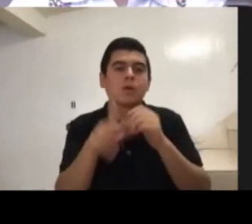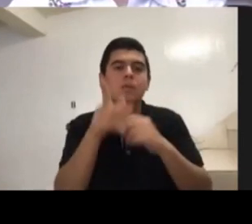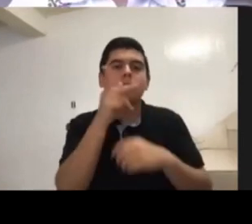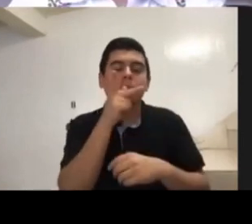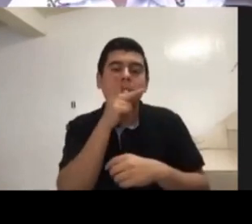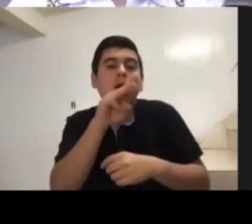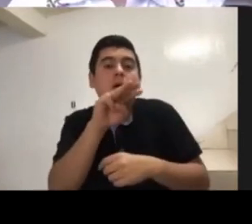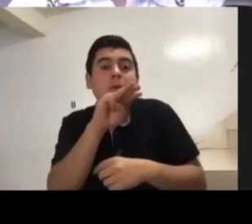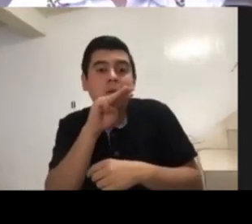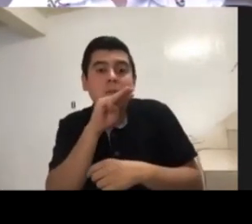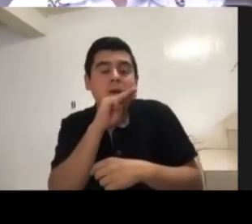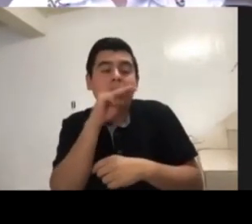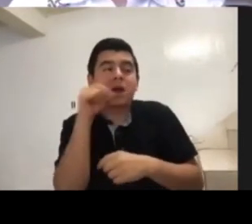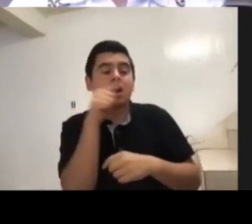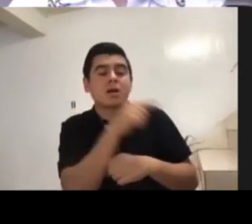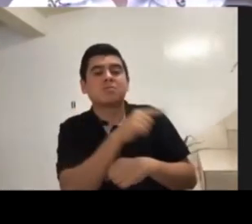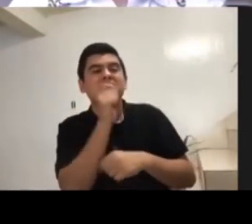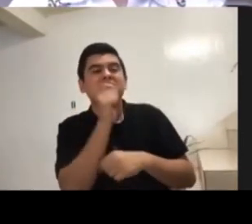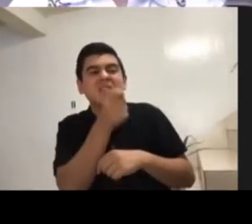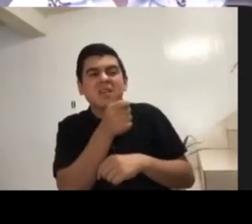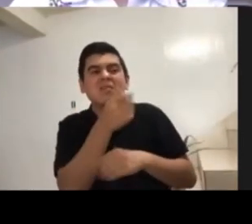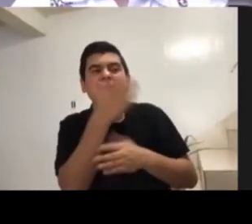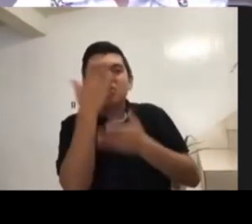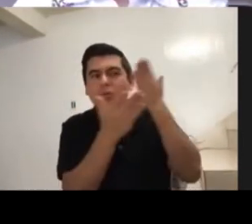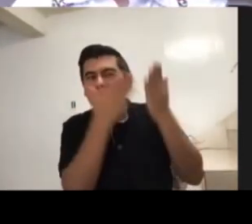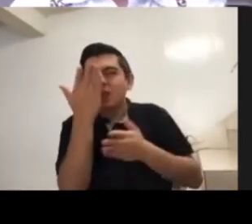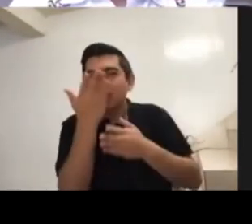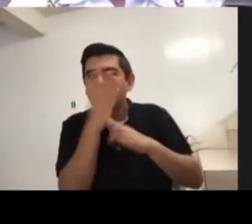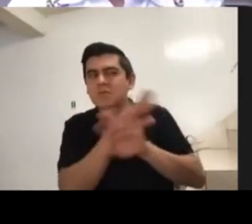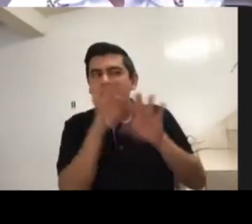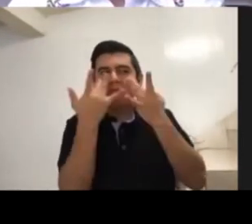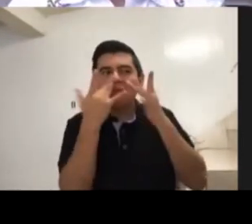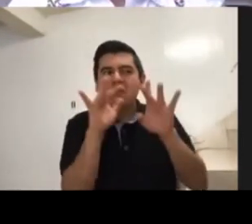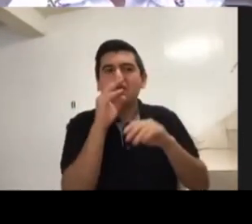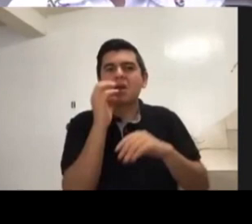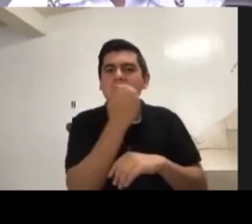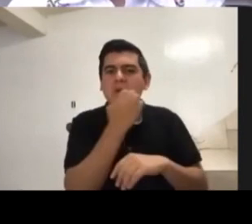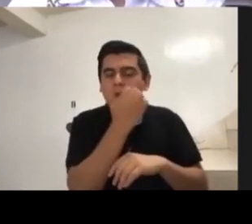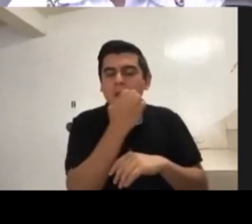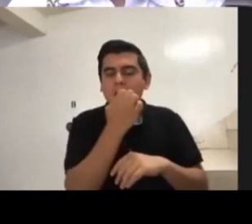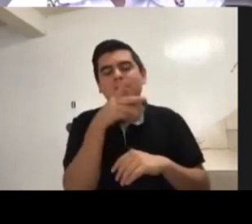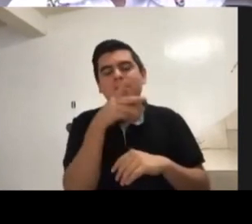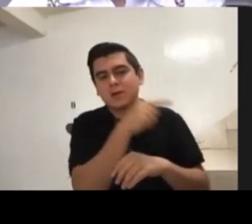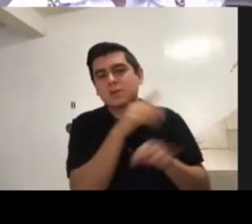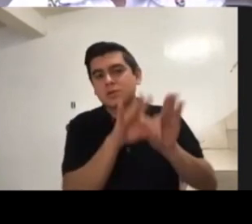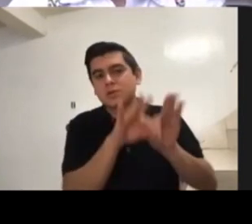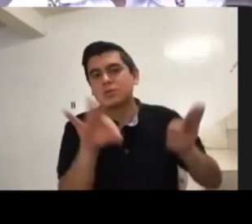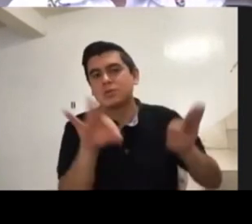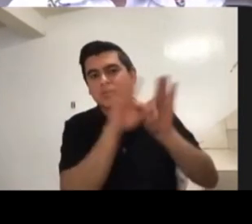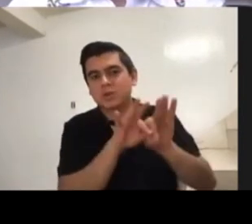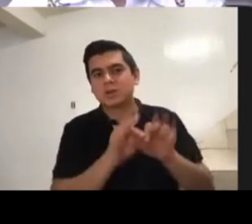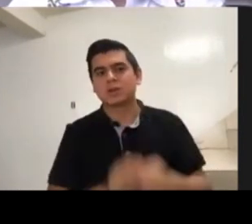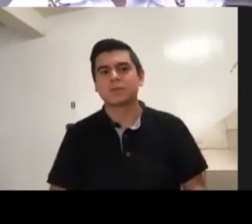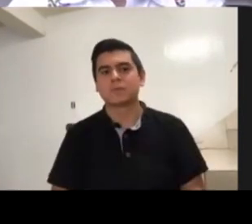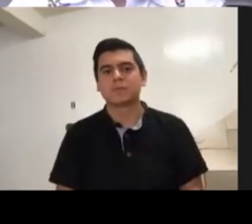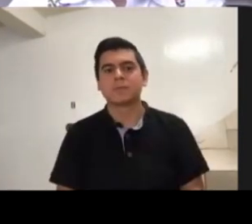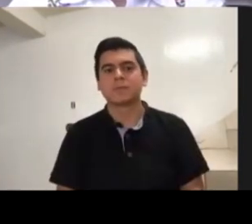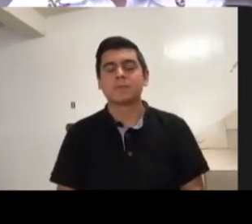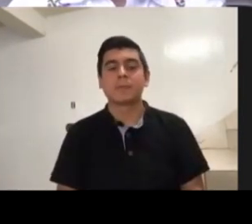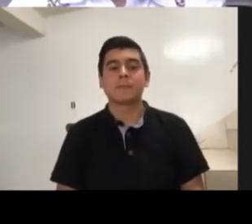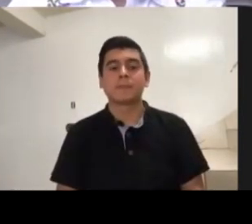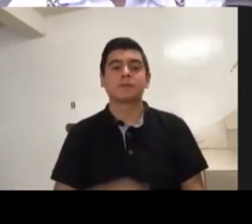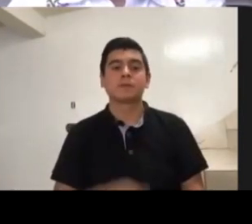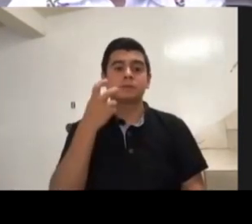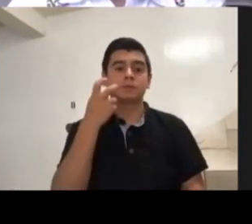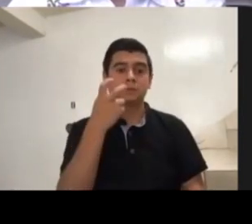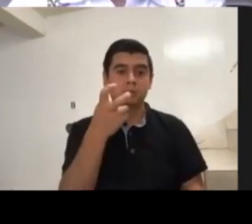y con la residencia rural o el tamaño de las comunidades en aislamiento. Entonces, pues